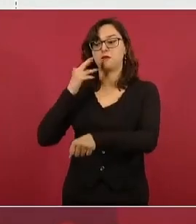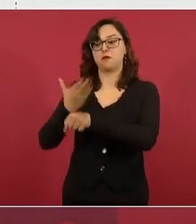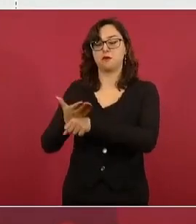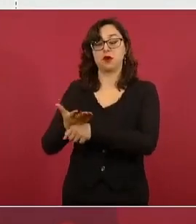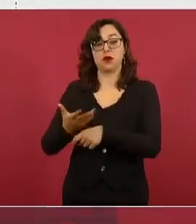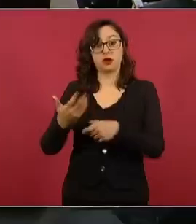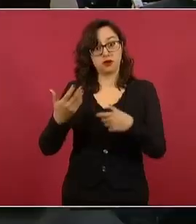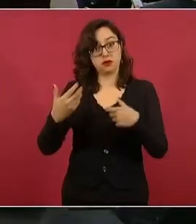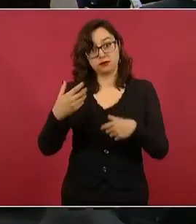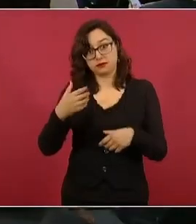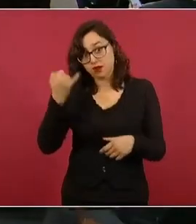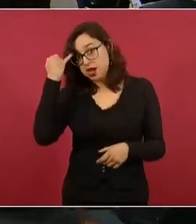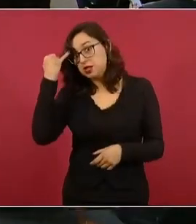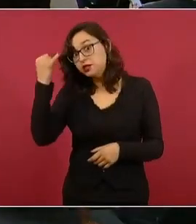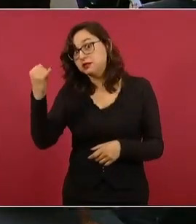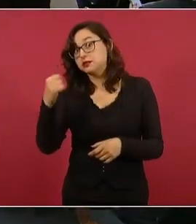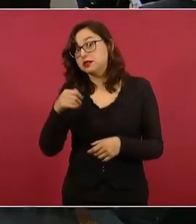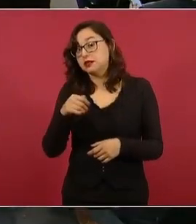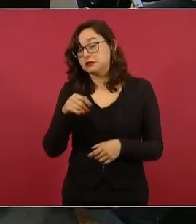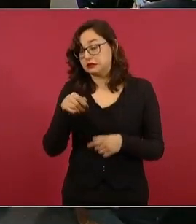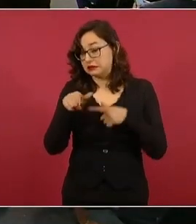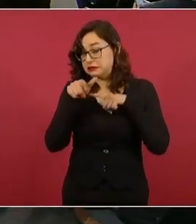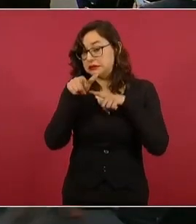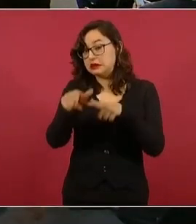estuviese García Luna,